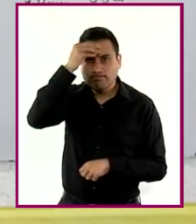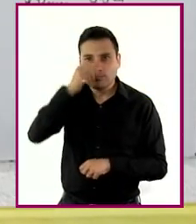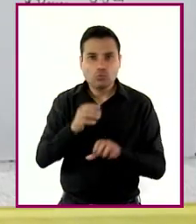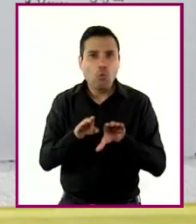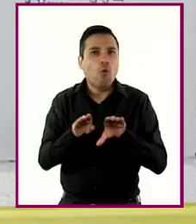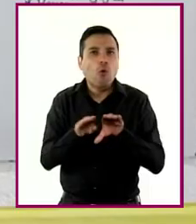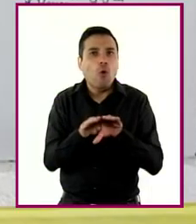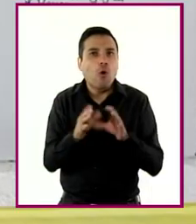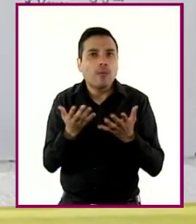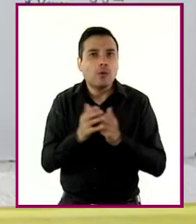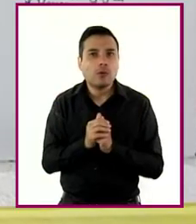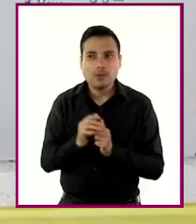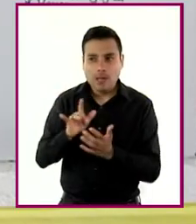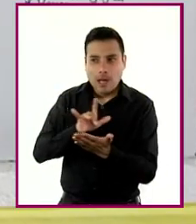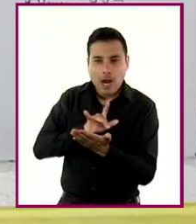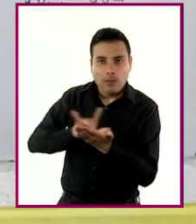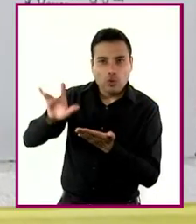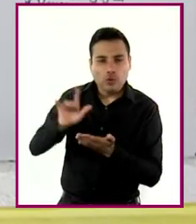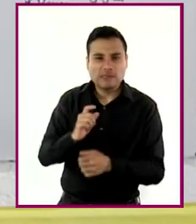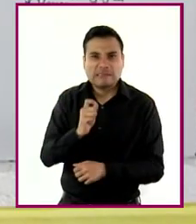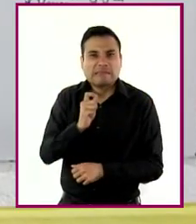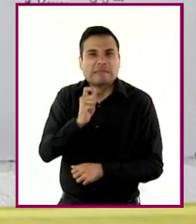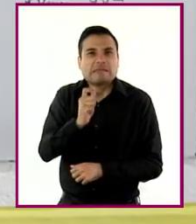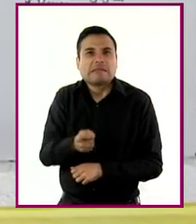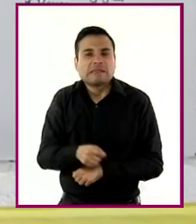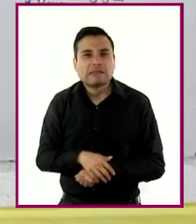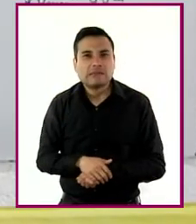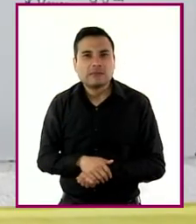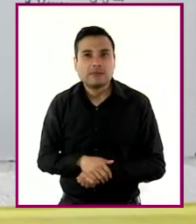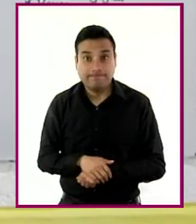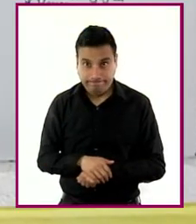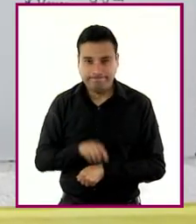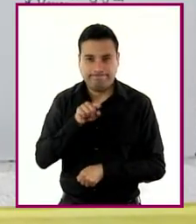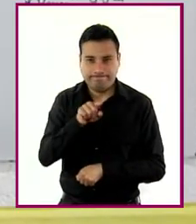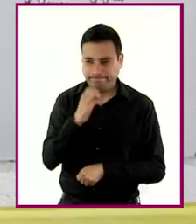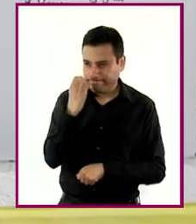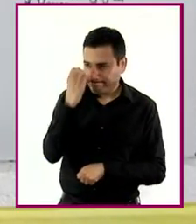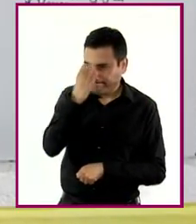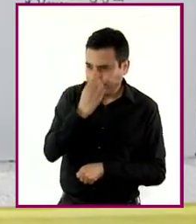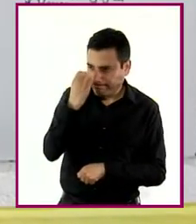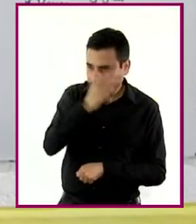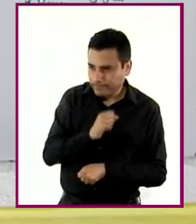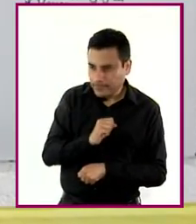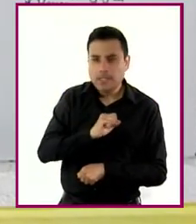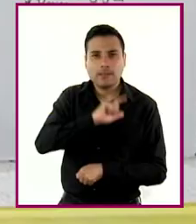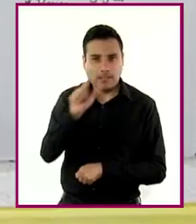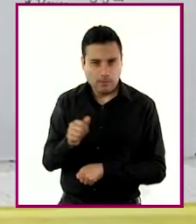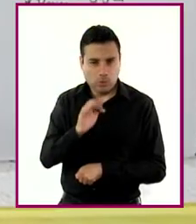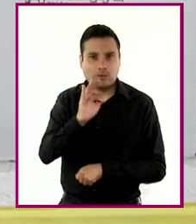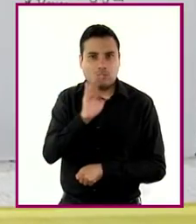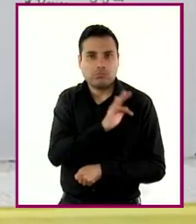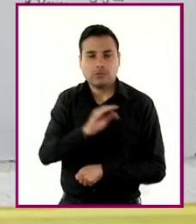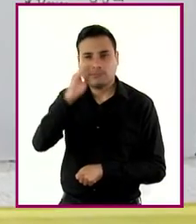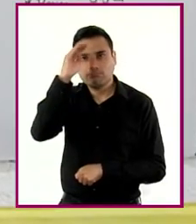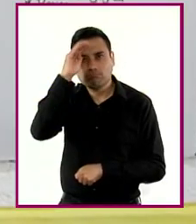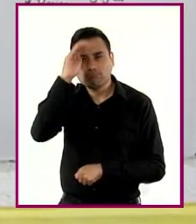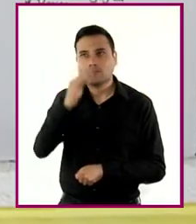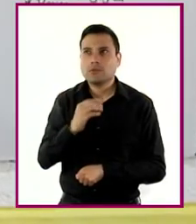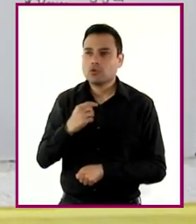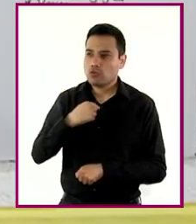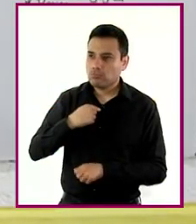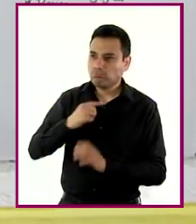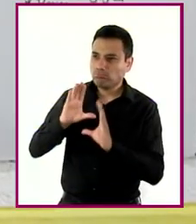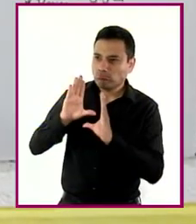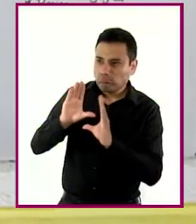apoyos necesita para partir de ello y poder plantear otras situaciones didácticas